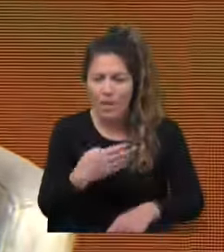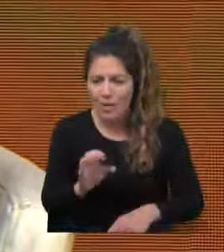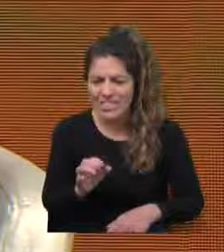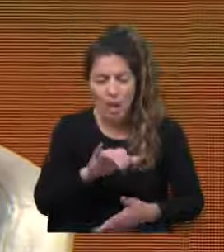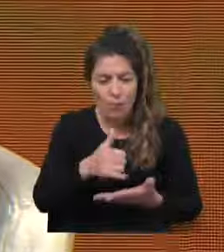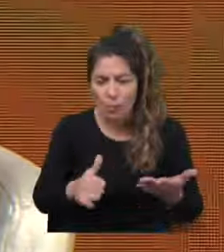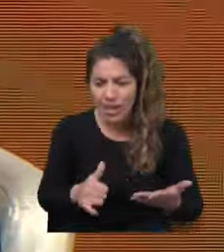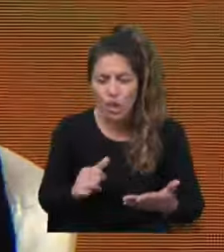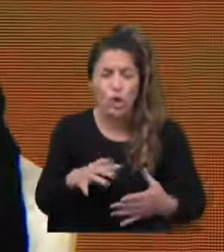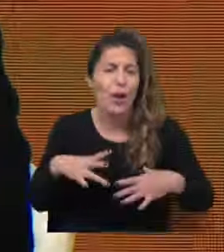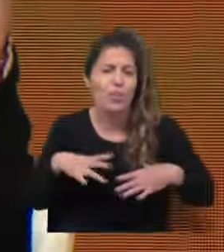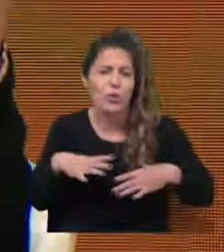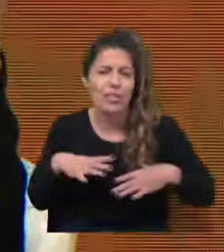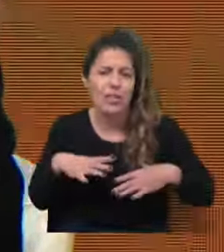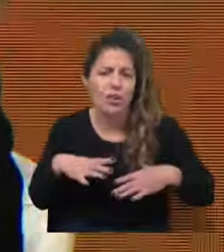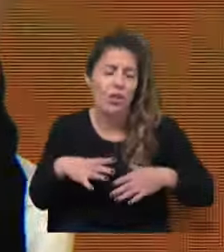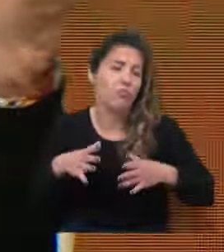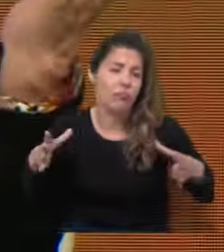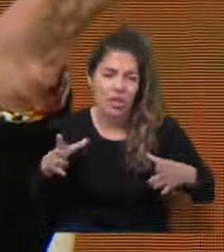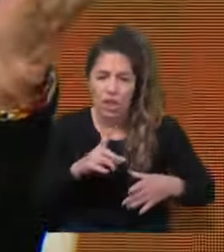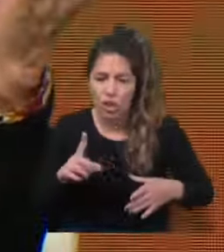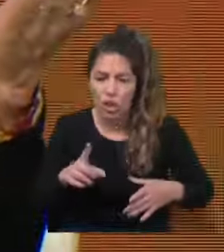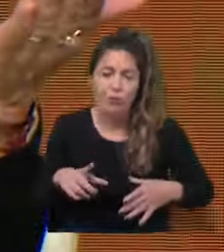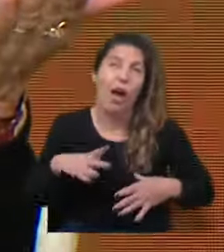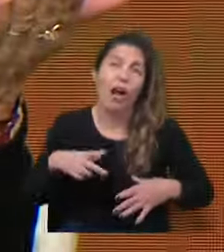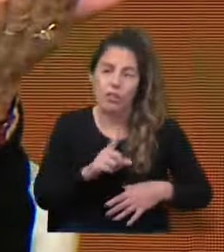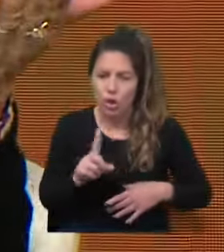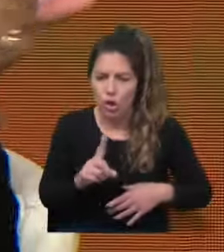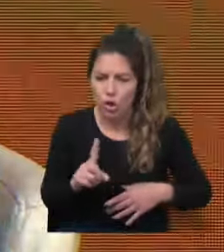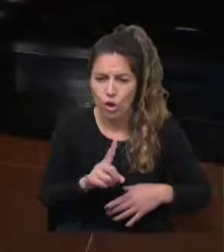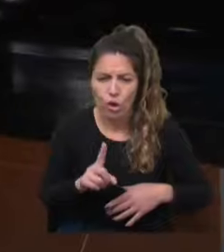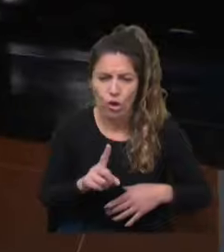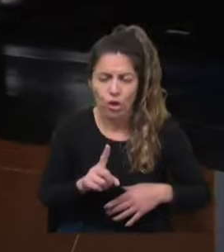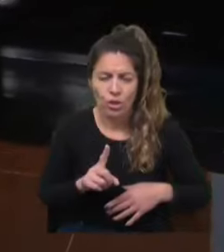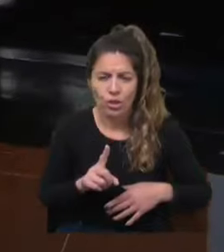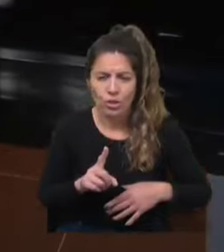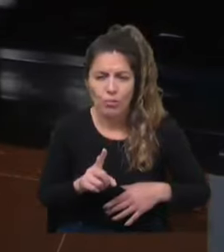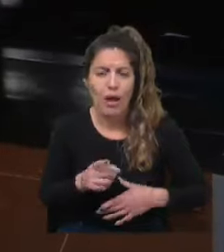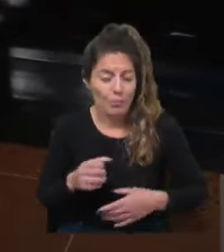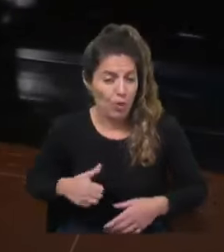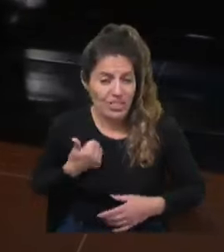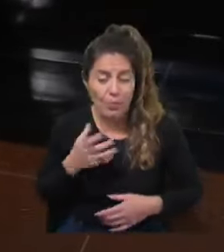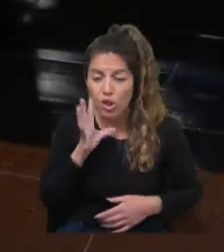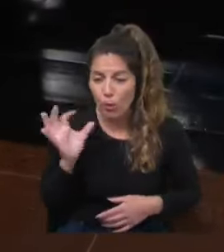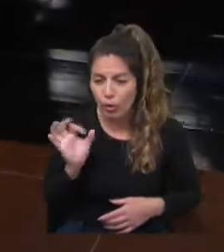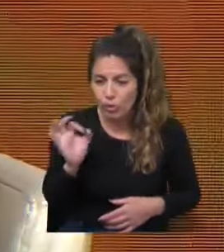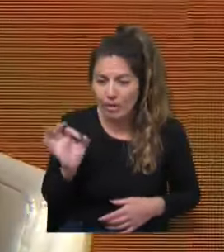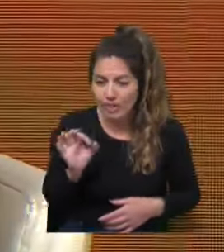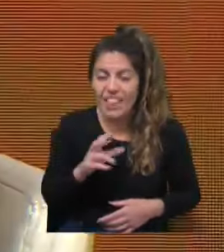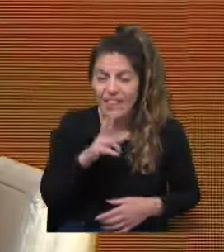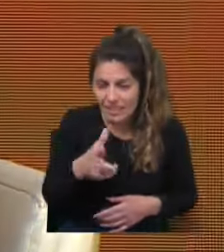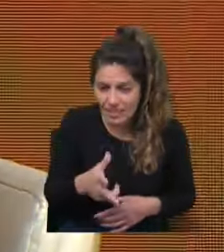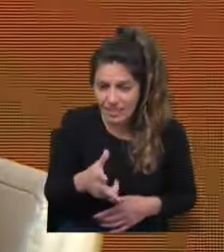promedio, no es una jubilación que sea, cuando dicen son privilegiados, es mentira. Por eso acá que aprovechamos esta oportunidad de